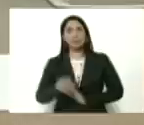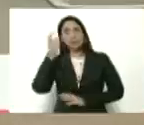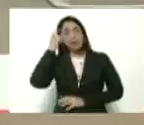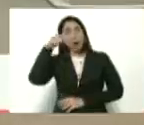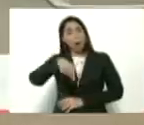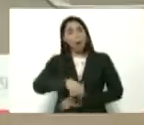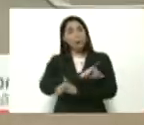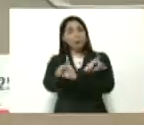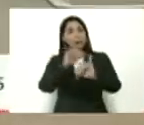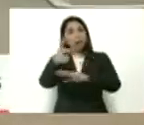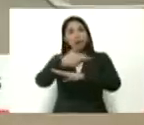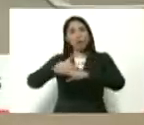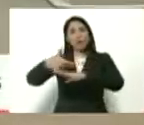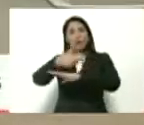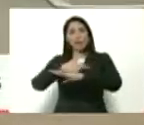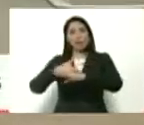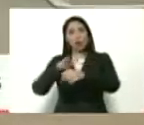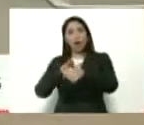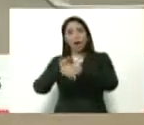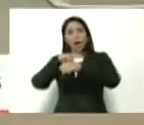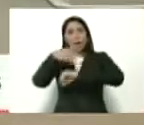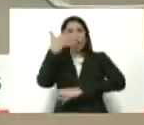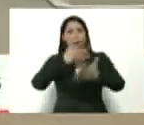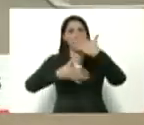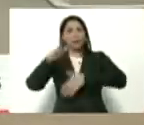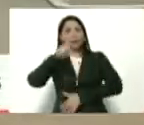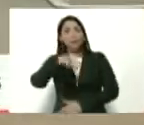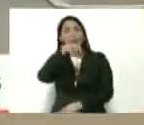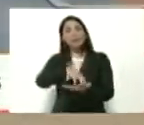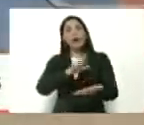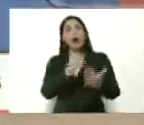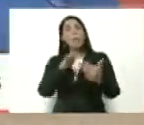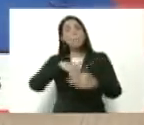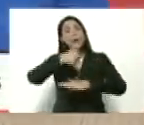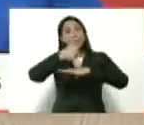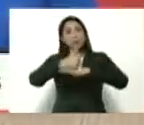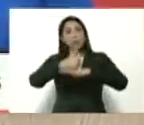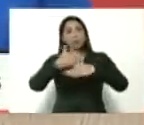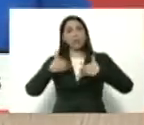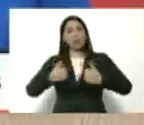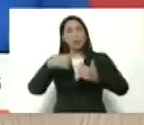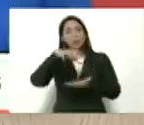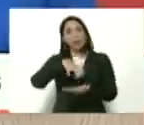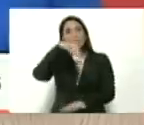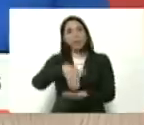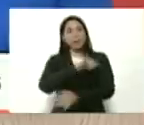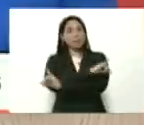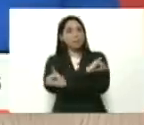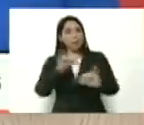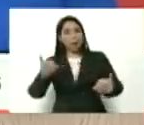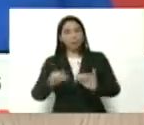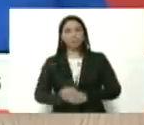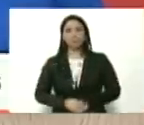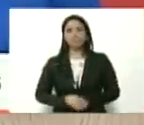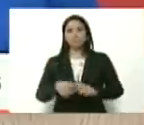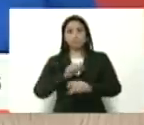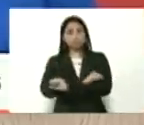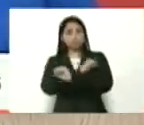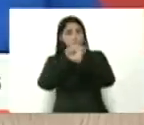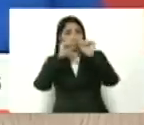el gobernador Héctor Rodríguez y el Estado Mayor de Salud del Estado Miranda han estado desde tempranas